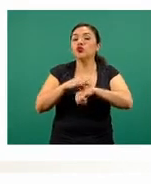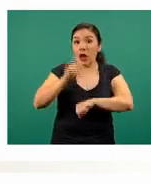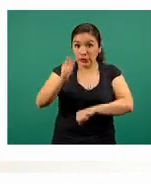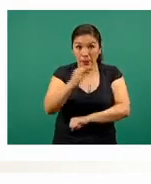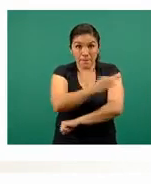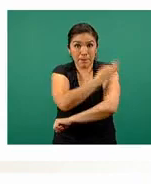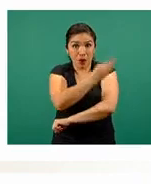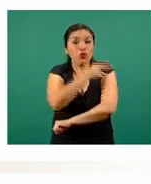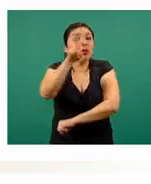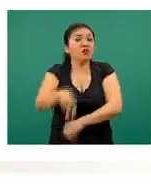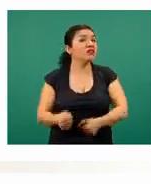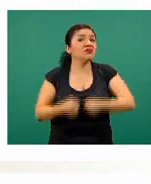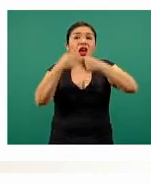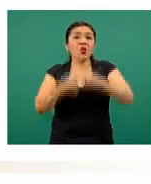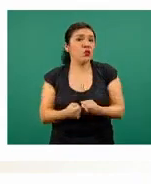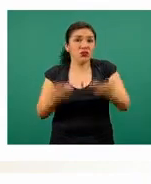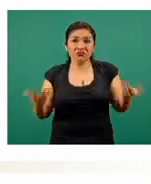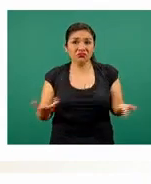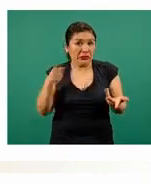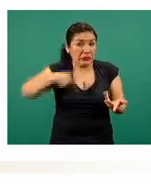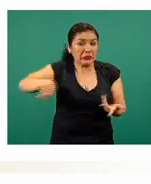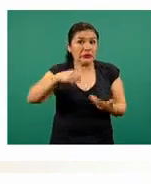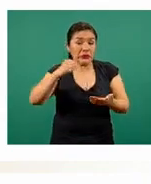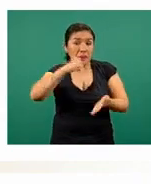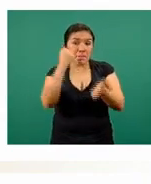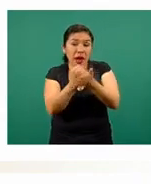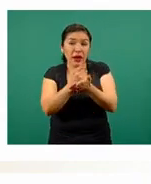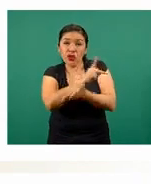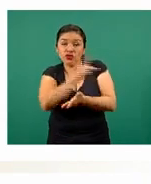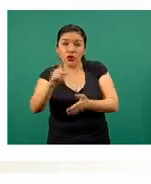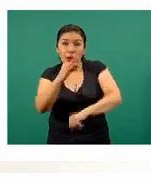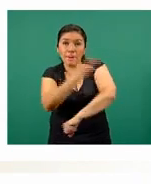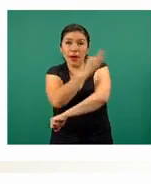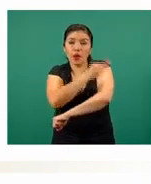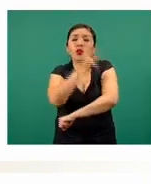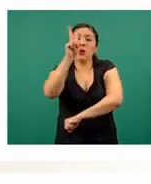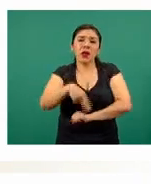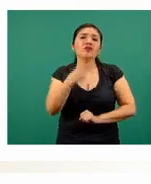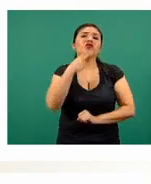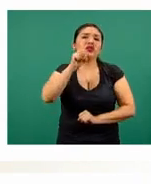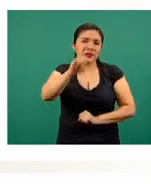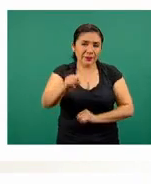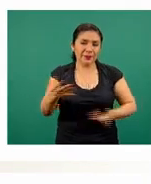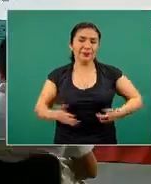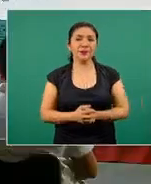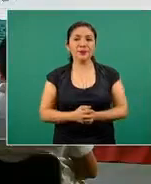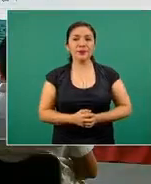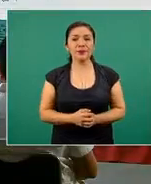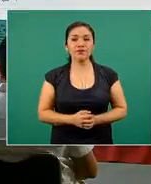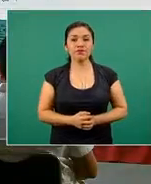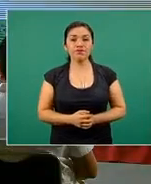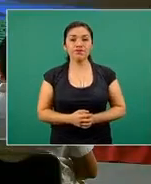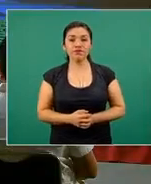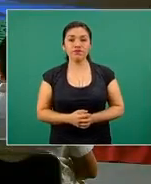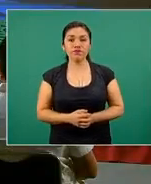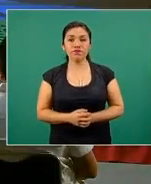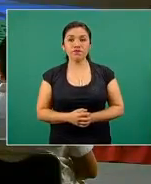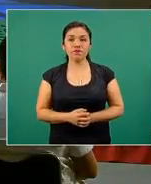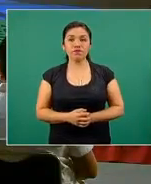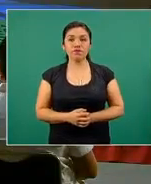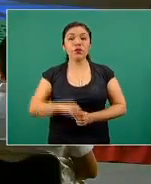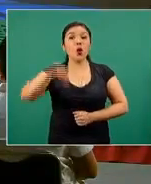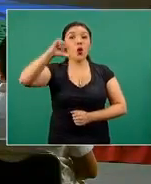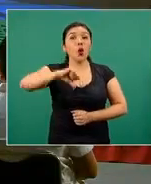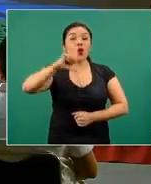son vacunas seguras y desde luego son vacunas probadamente eficaces. La siguiente, por favor.